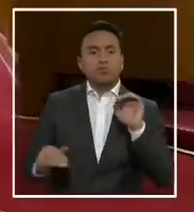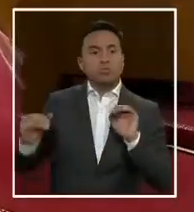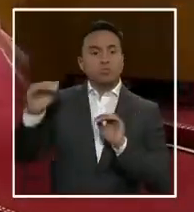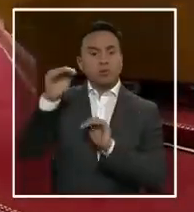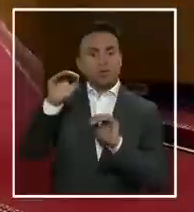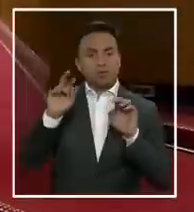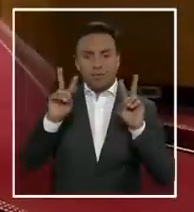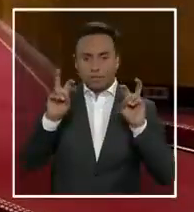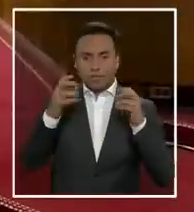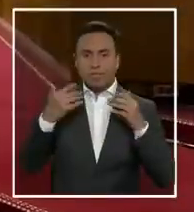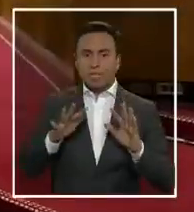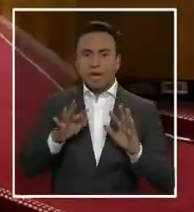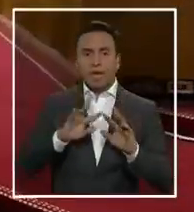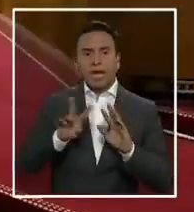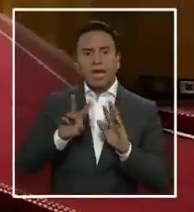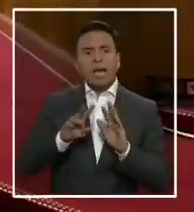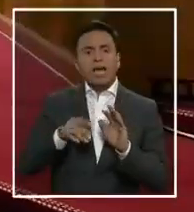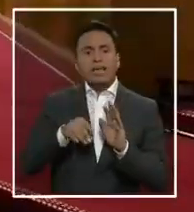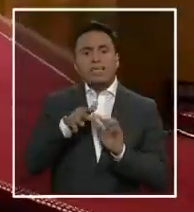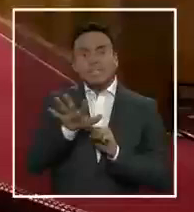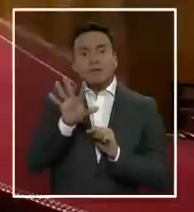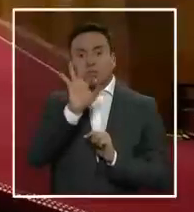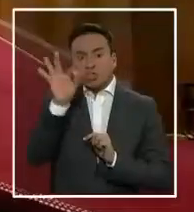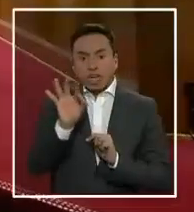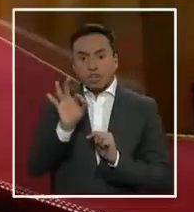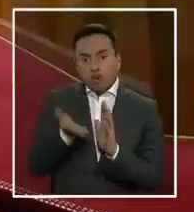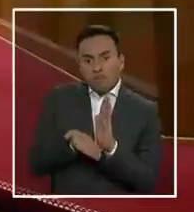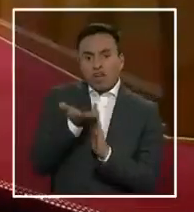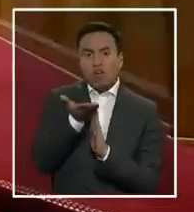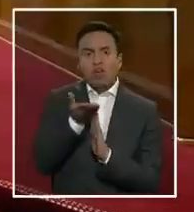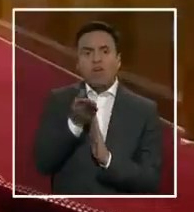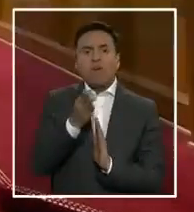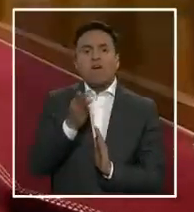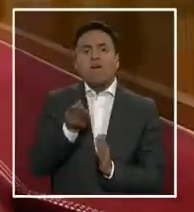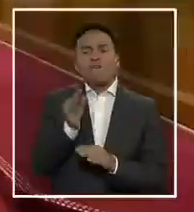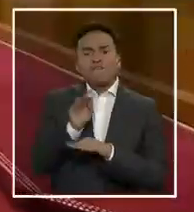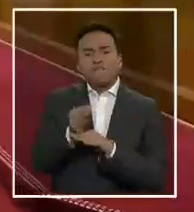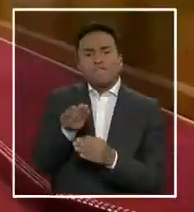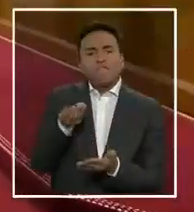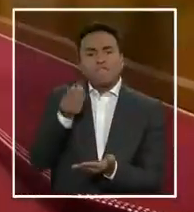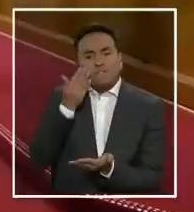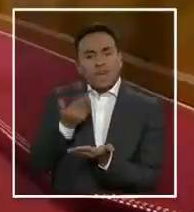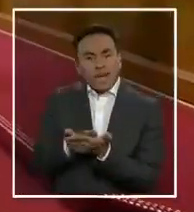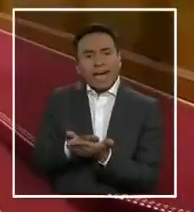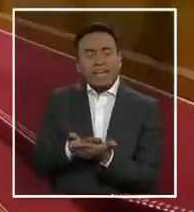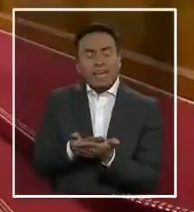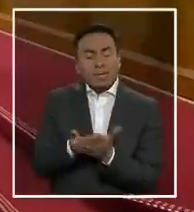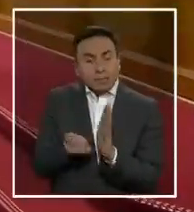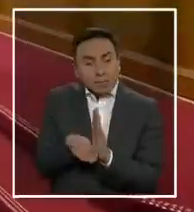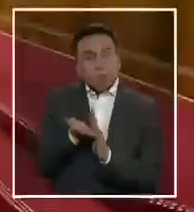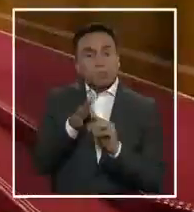hemos ya reajustado en un 15 por ciento el valor de la década alimentación y